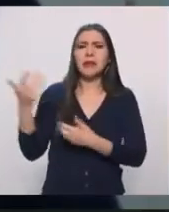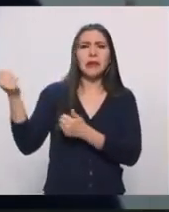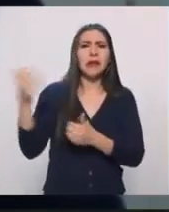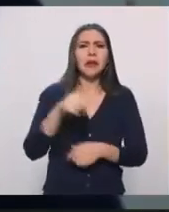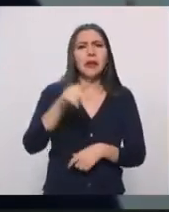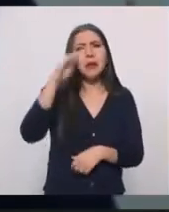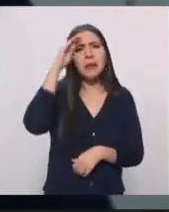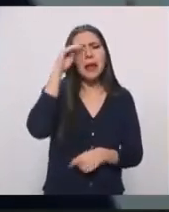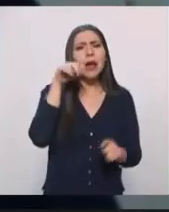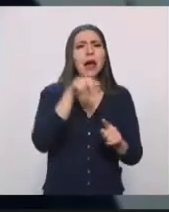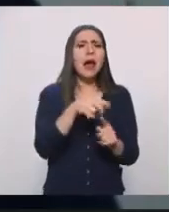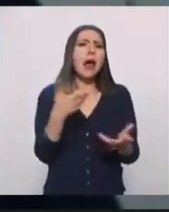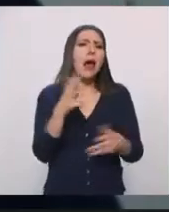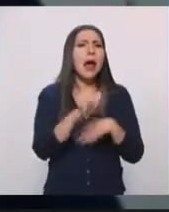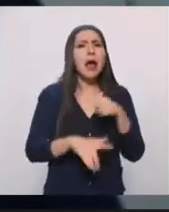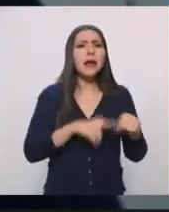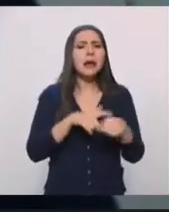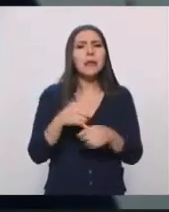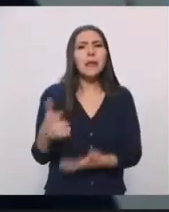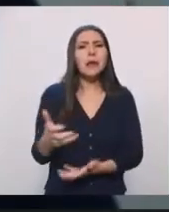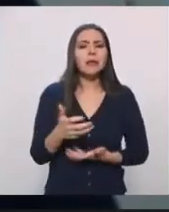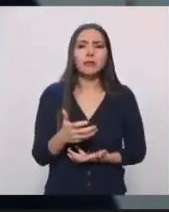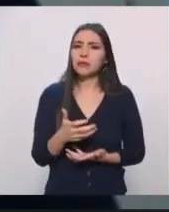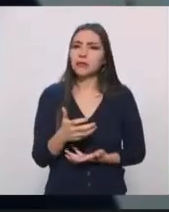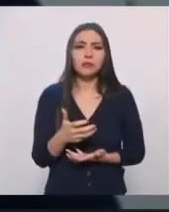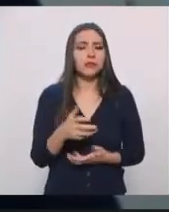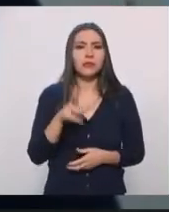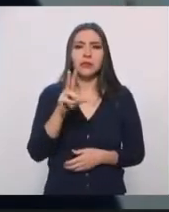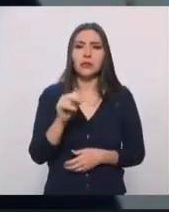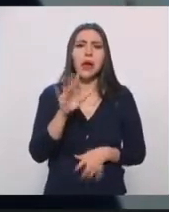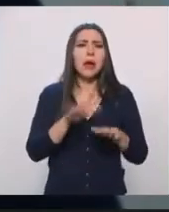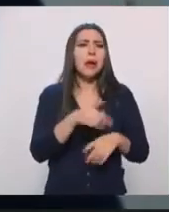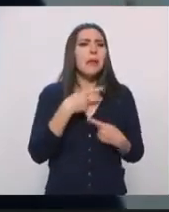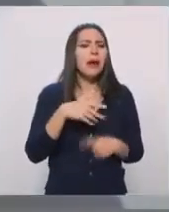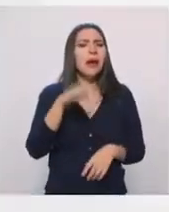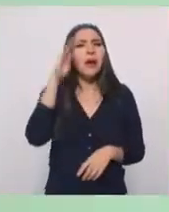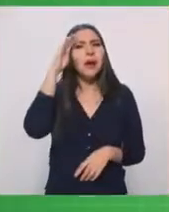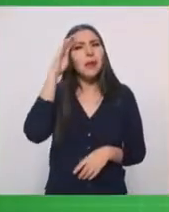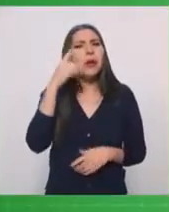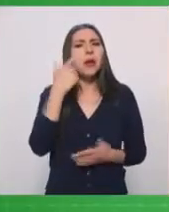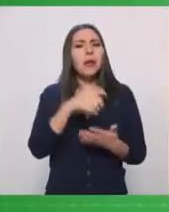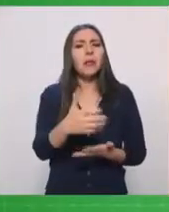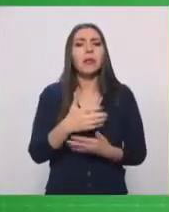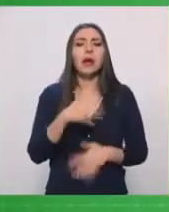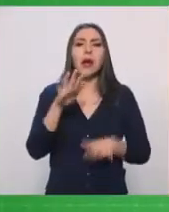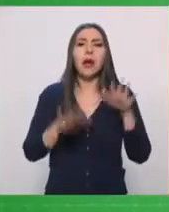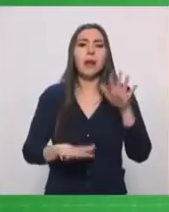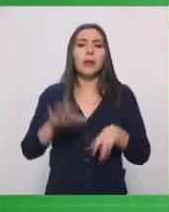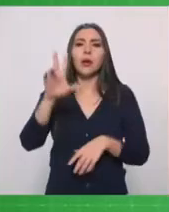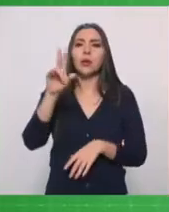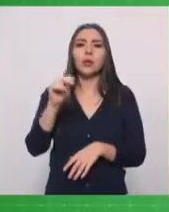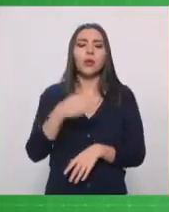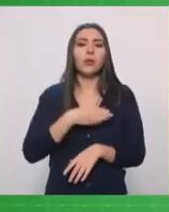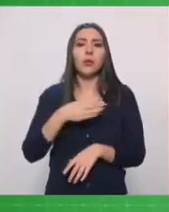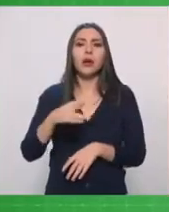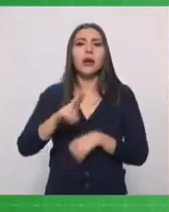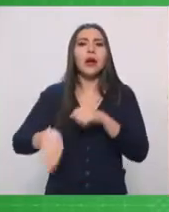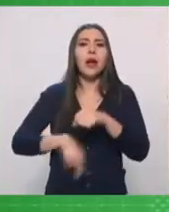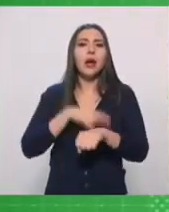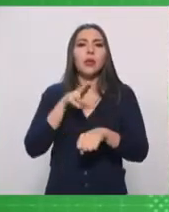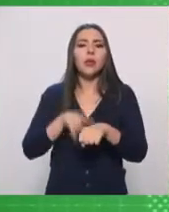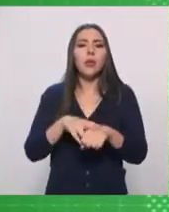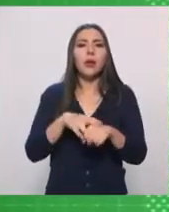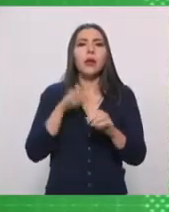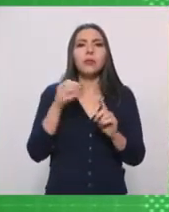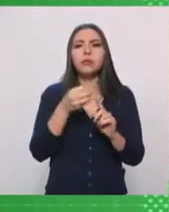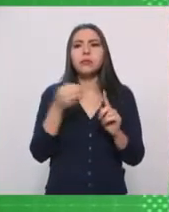compran a lo mejor con muy buena intención, pero que estamos alterando y estamos muchas veces trayendo a ecosistemas a especies